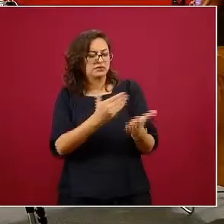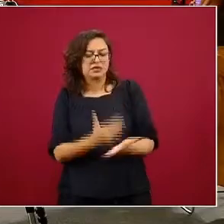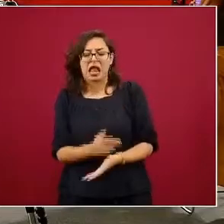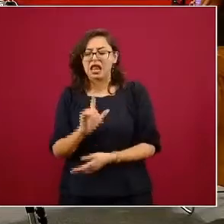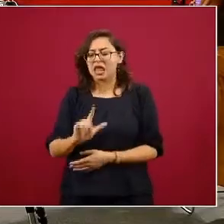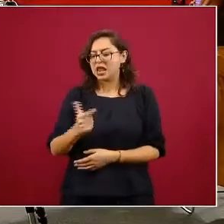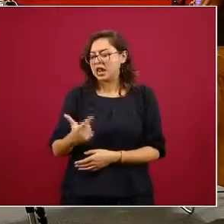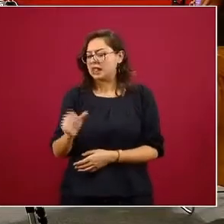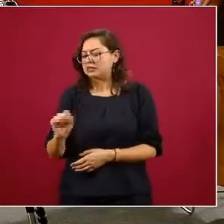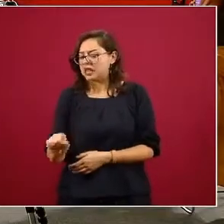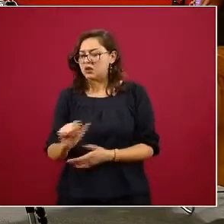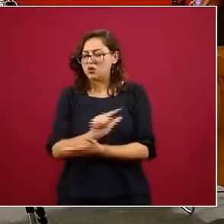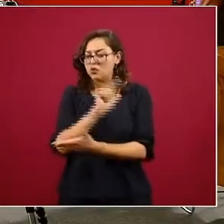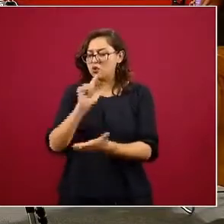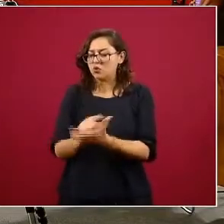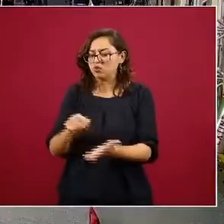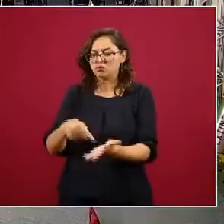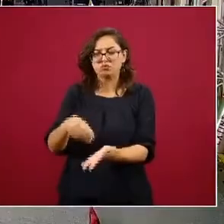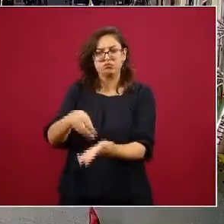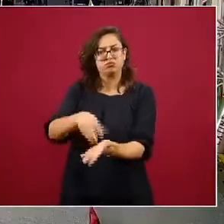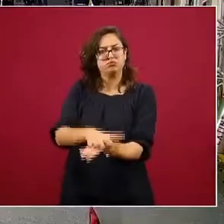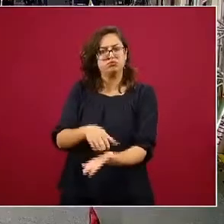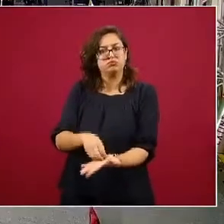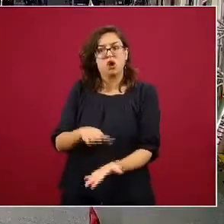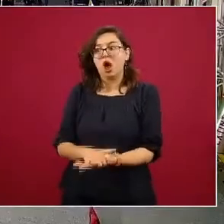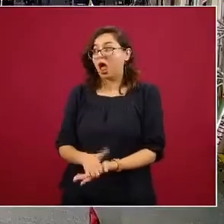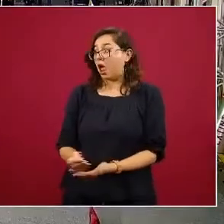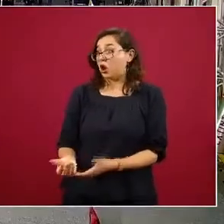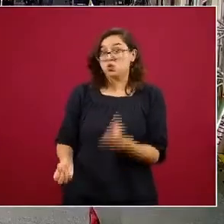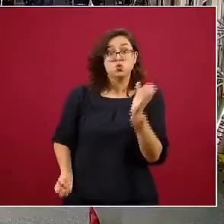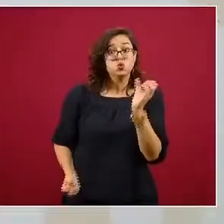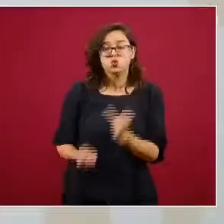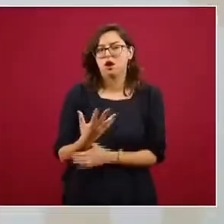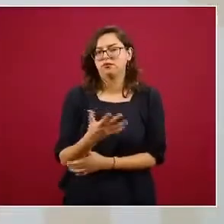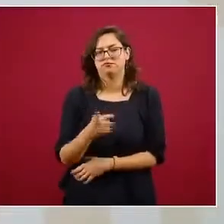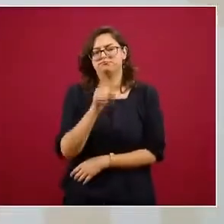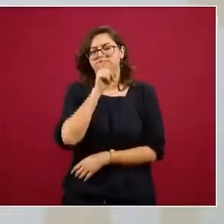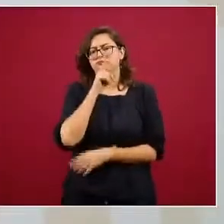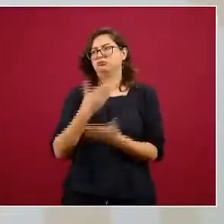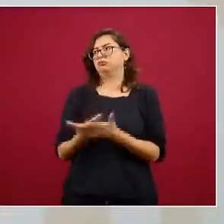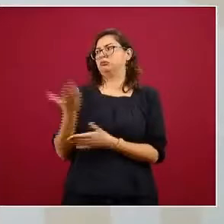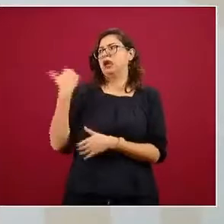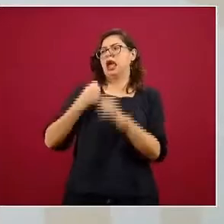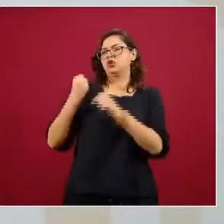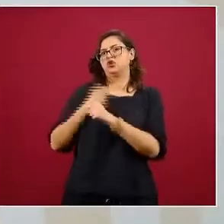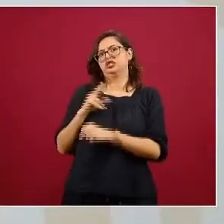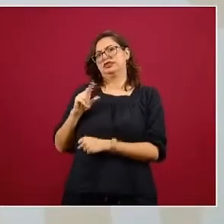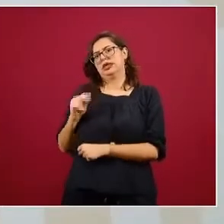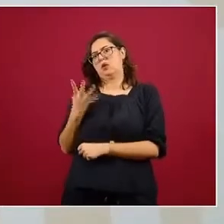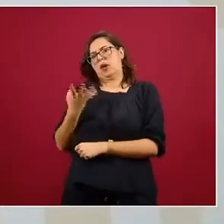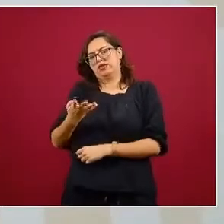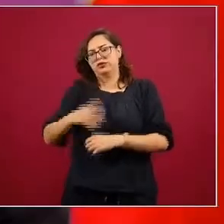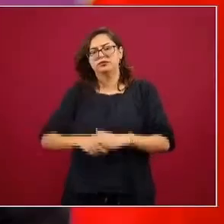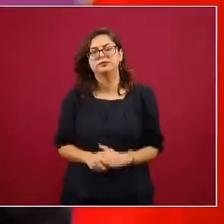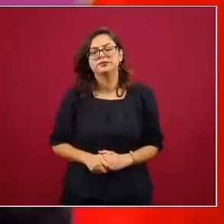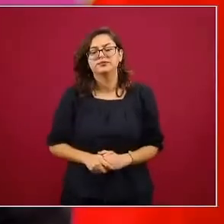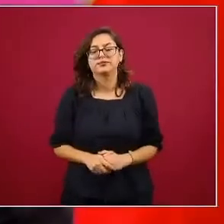de Salud, entonces esto no es nuevo. Pero, y fue el motivo de la conversación de hoy,